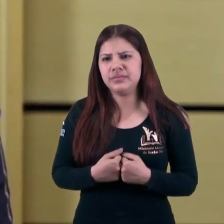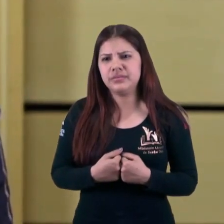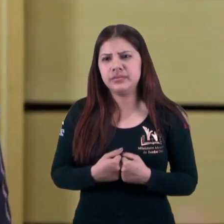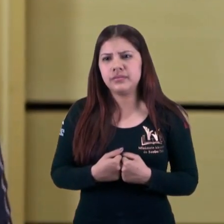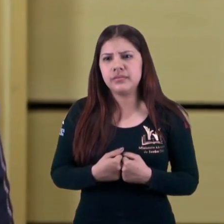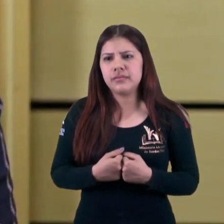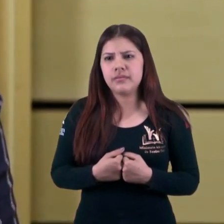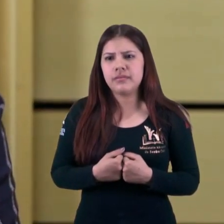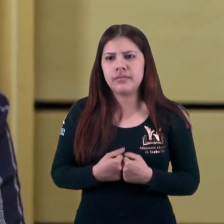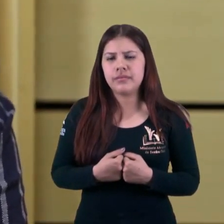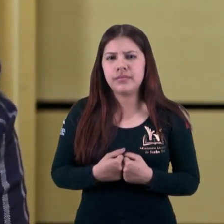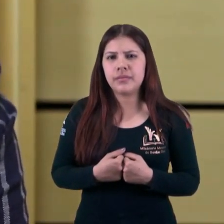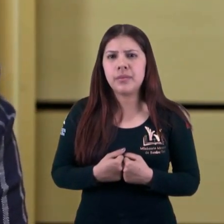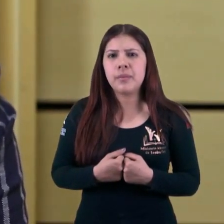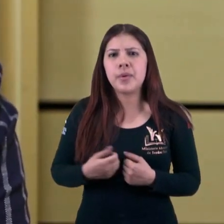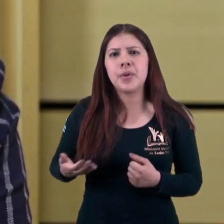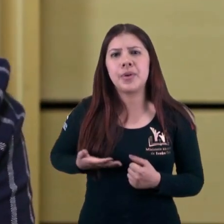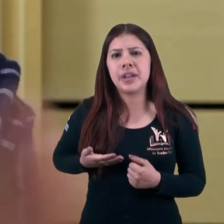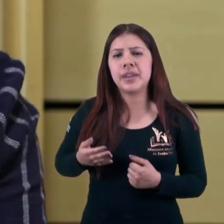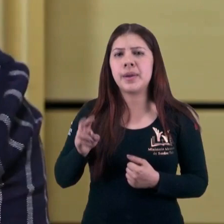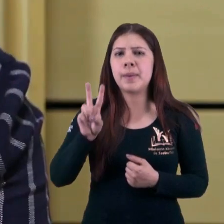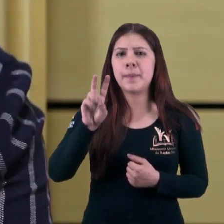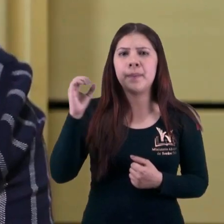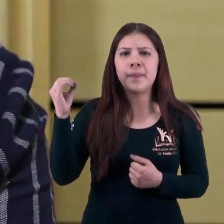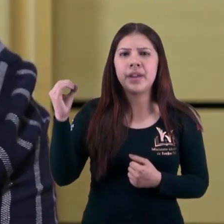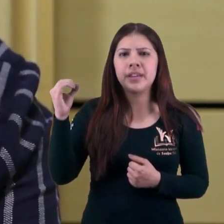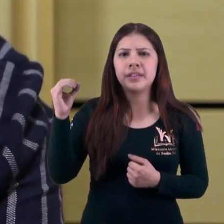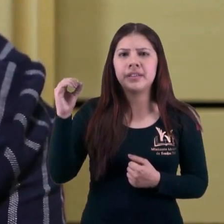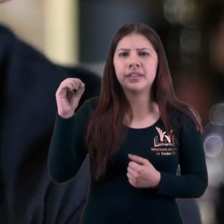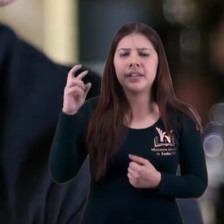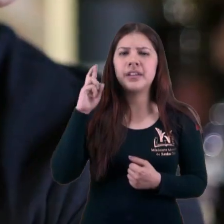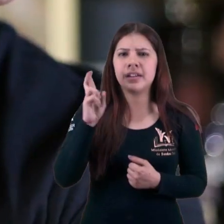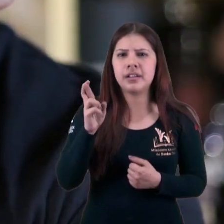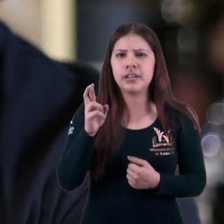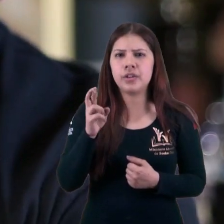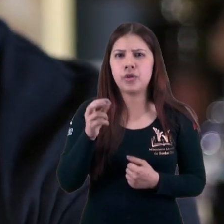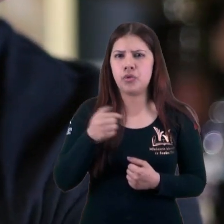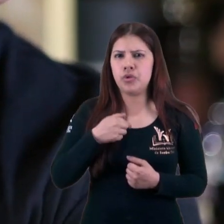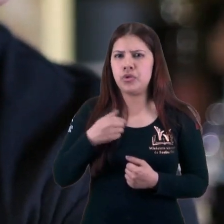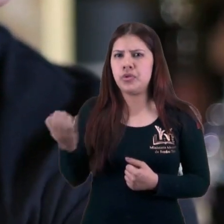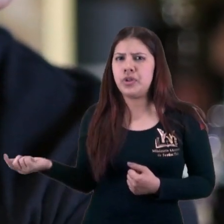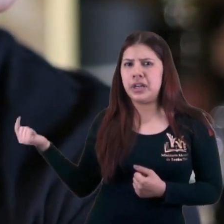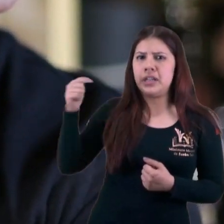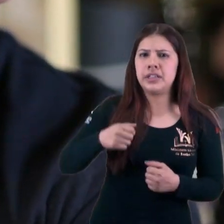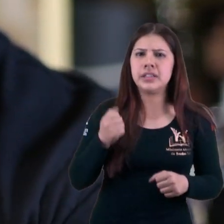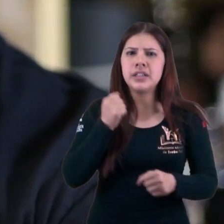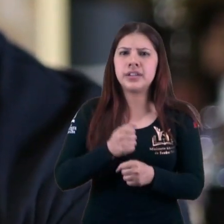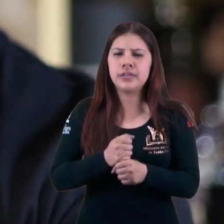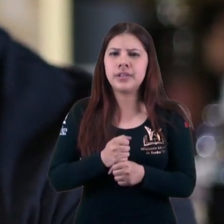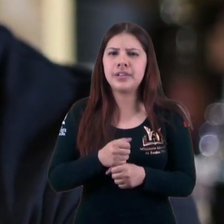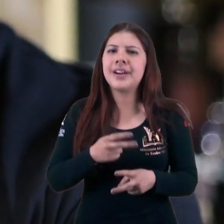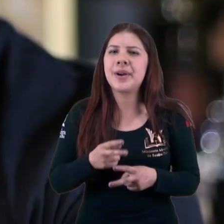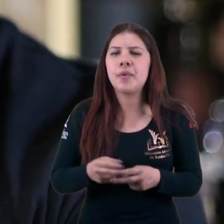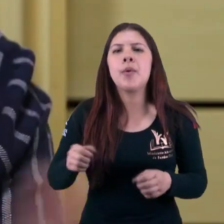Todavía nos quedan veinte reales. Hoy cuando regrese del trabajo, en la noche, hagamos pan.